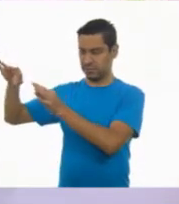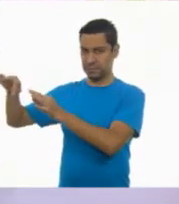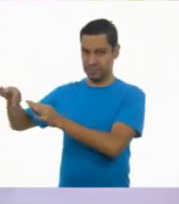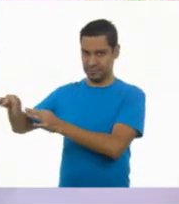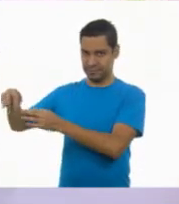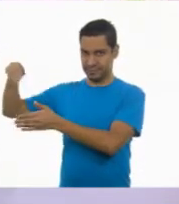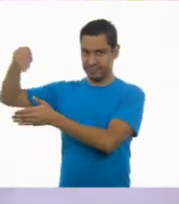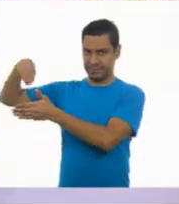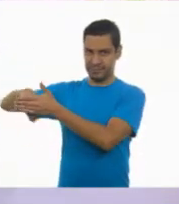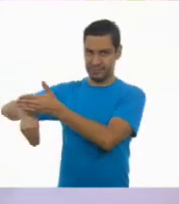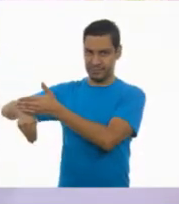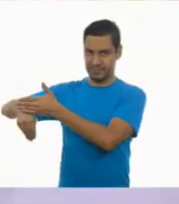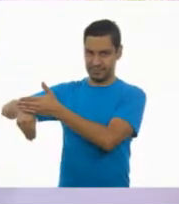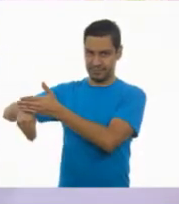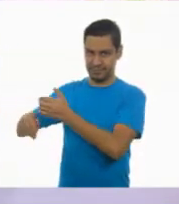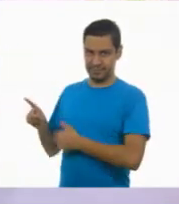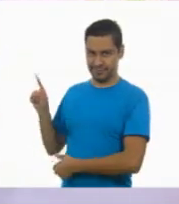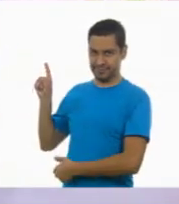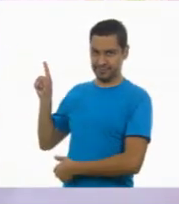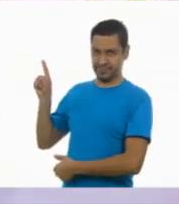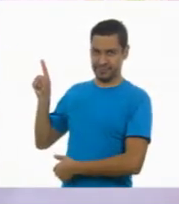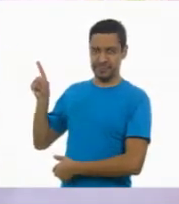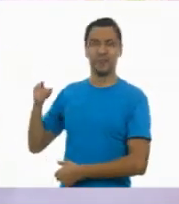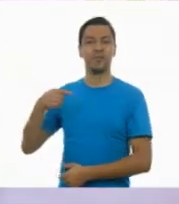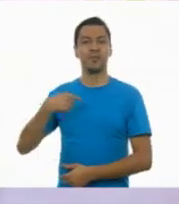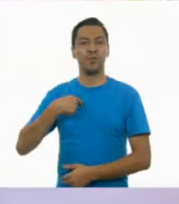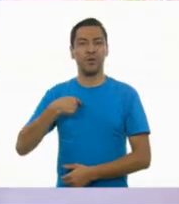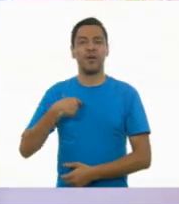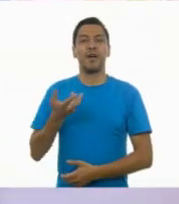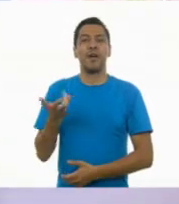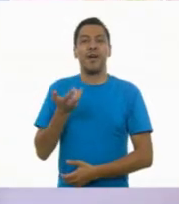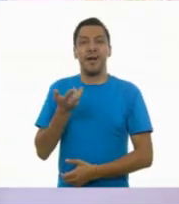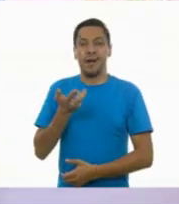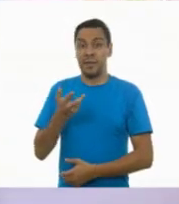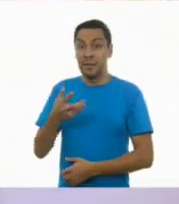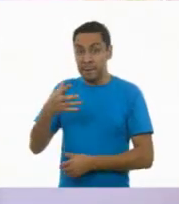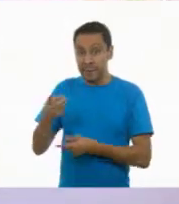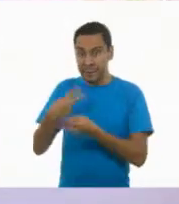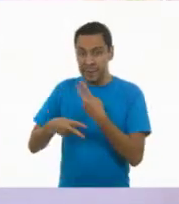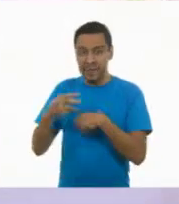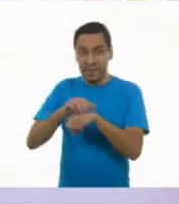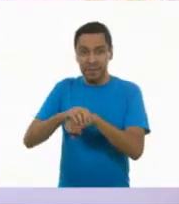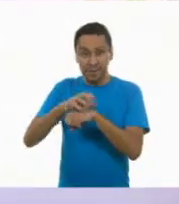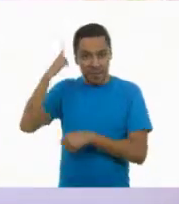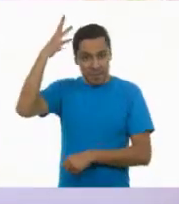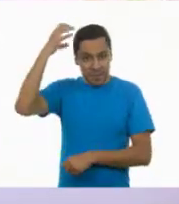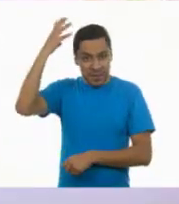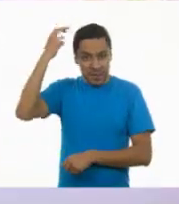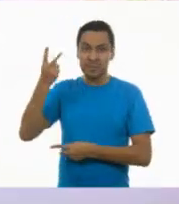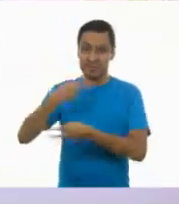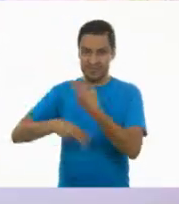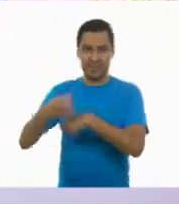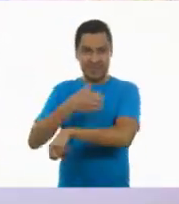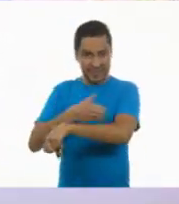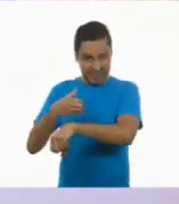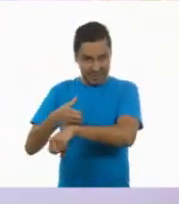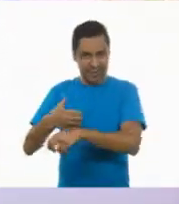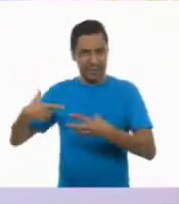y así lo vamos a guardar en una bolsa. Yo mientras lo voy a hacer en lo que llega Panchito, porque él quedó de venir a esta clase.